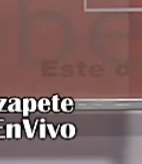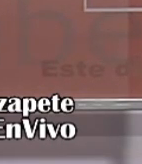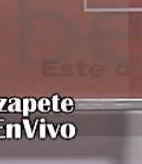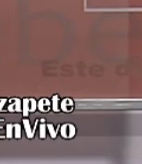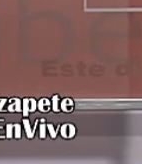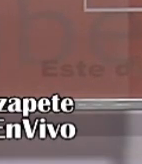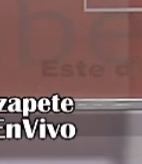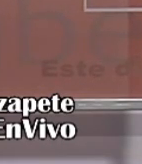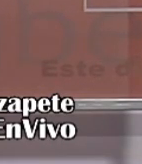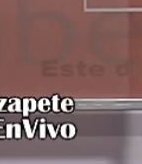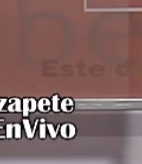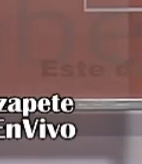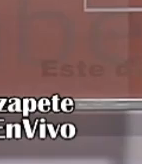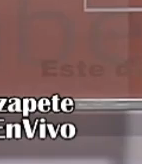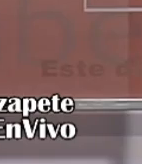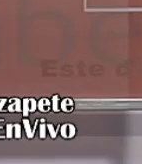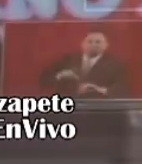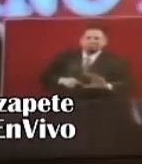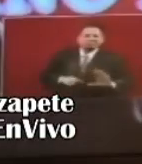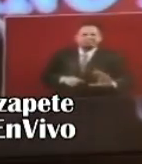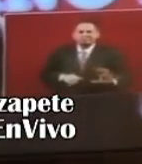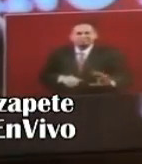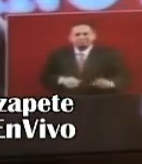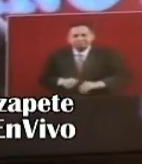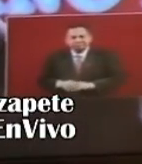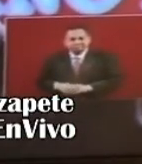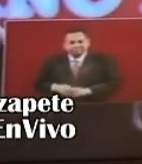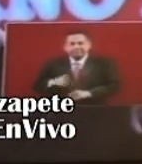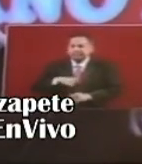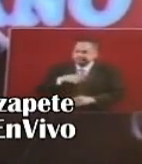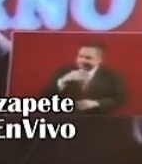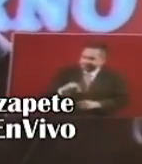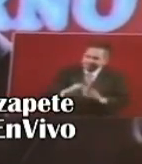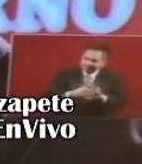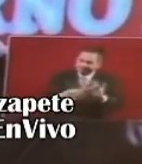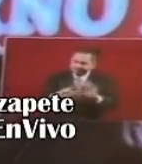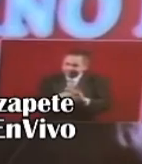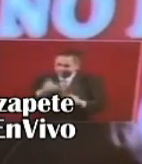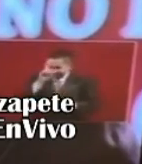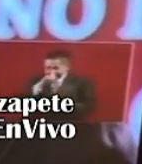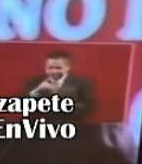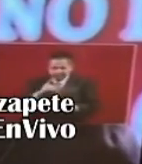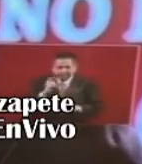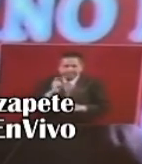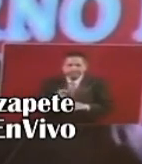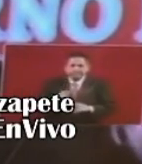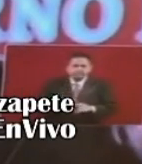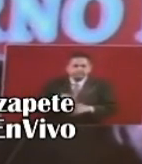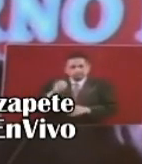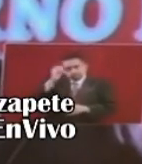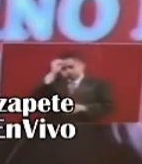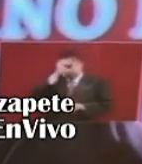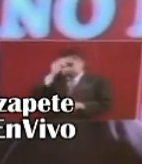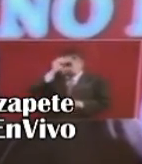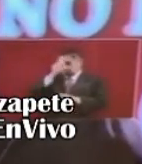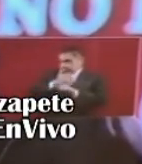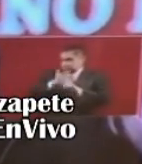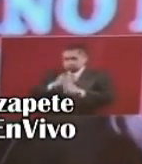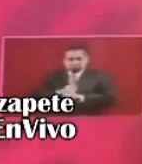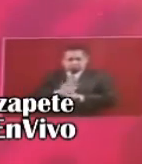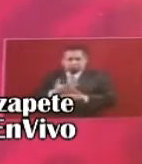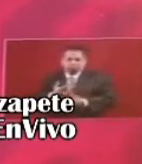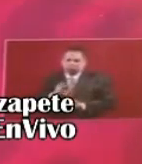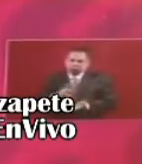Vamos a verlo. Ya les he hablado de la fuerza de la opinión pública.